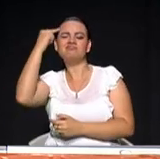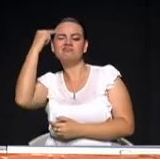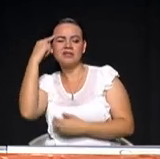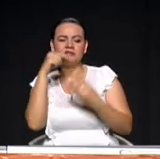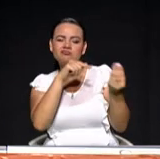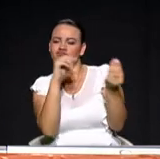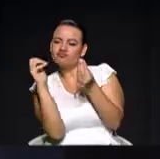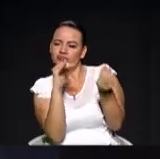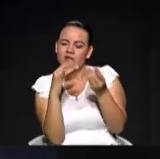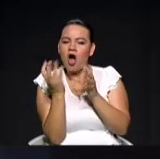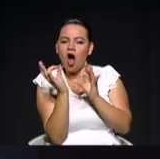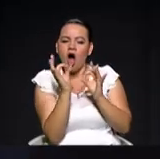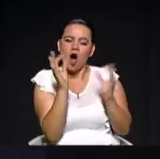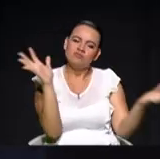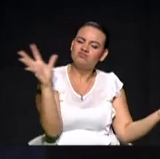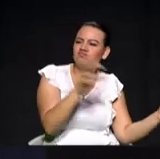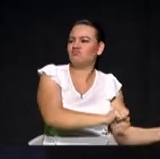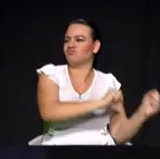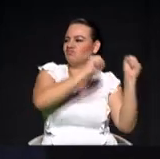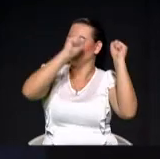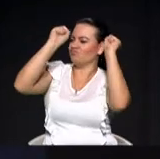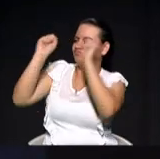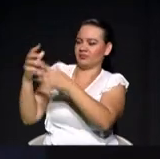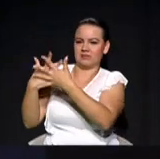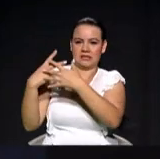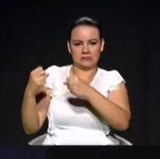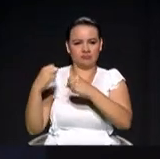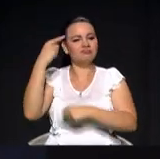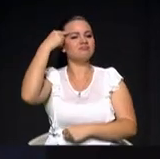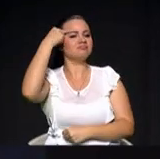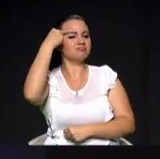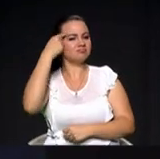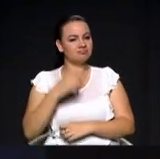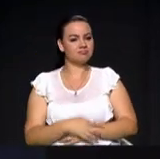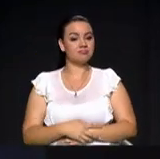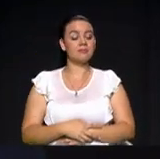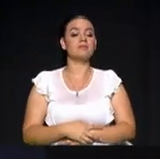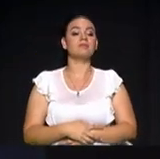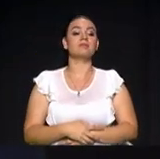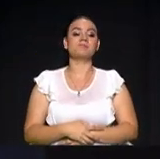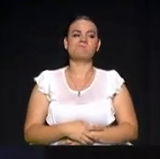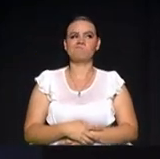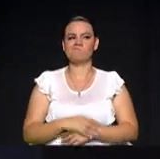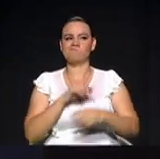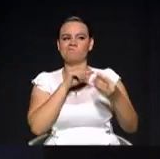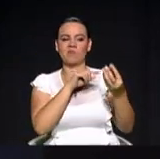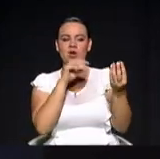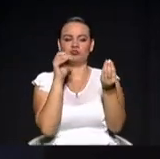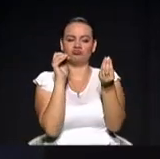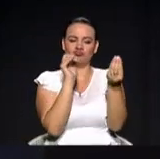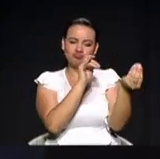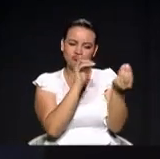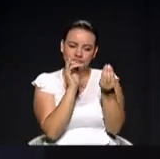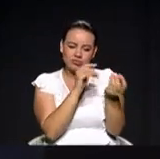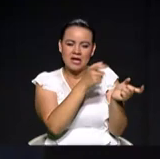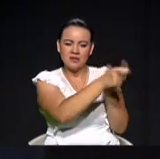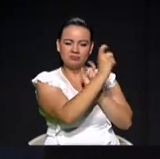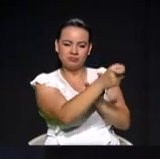persuadir las bandas criminales tendrán su oportunidad